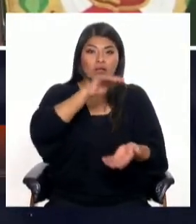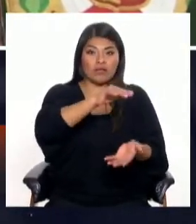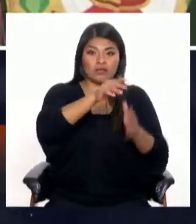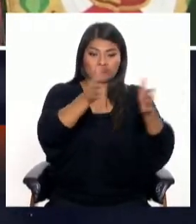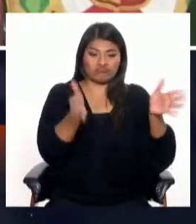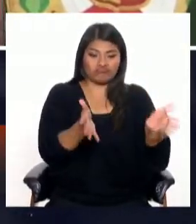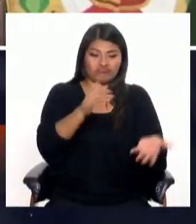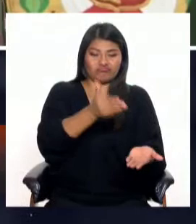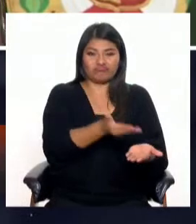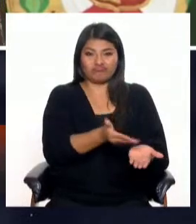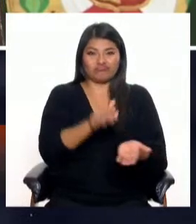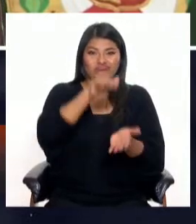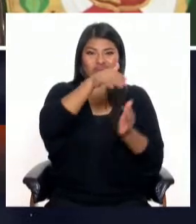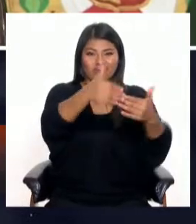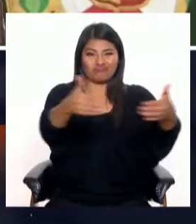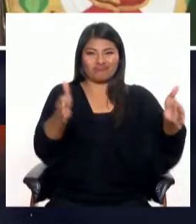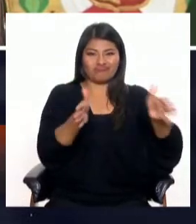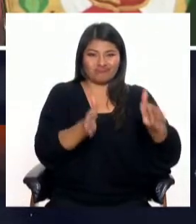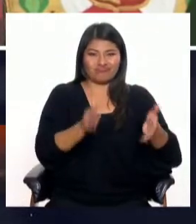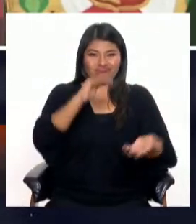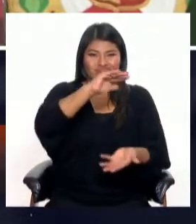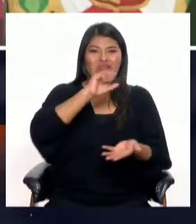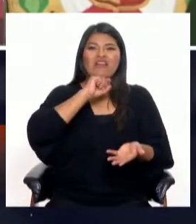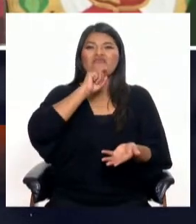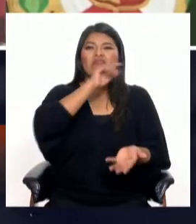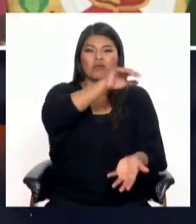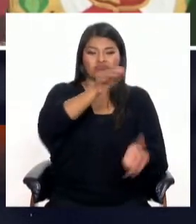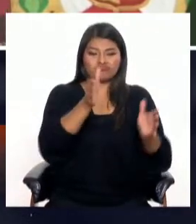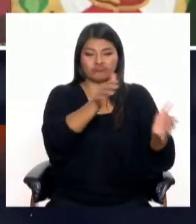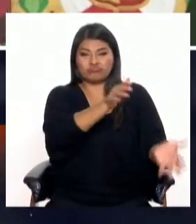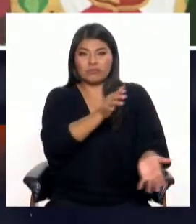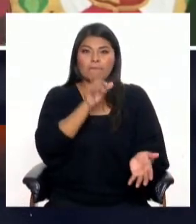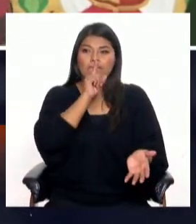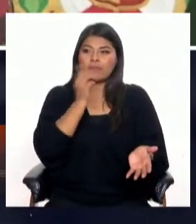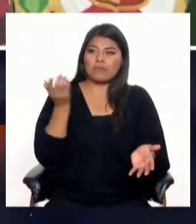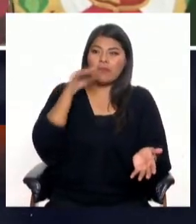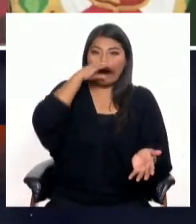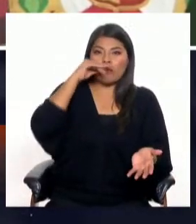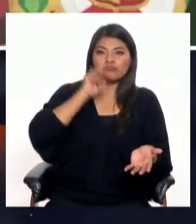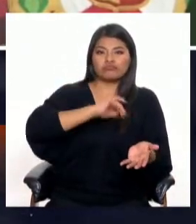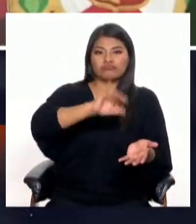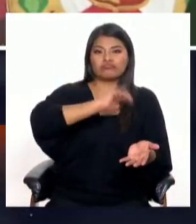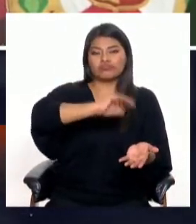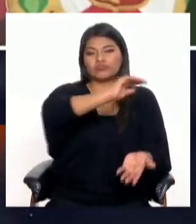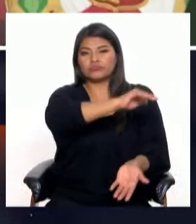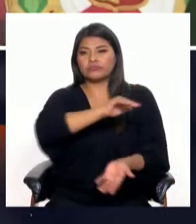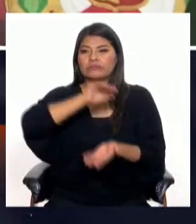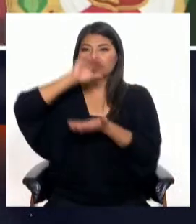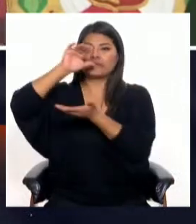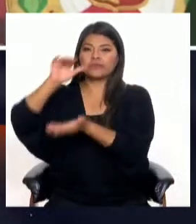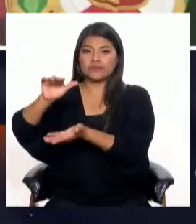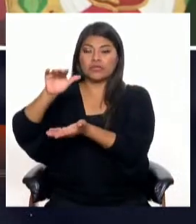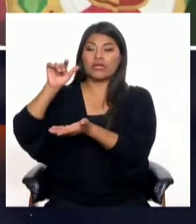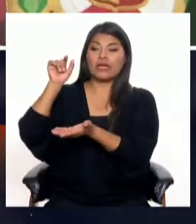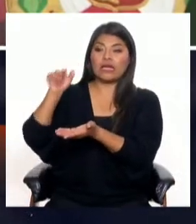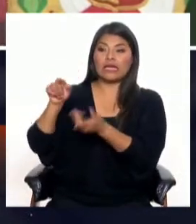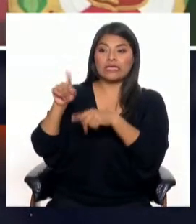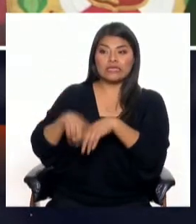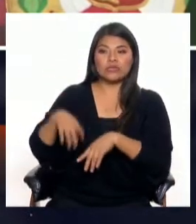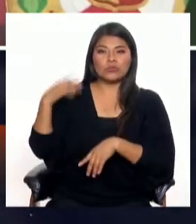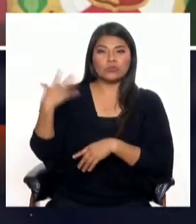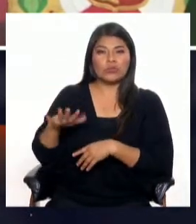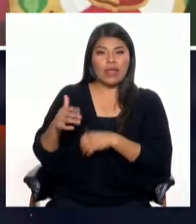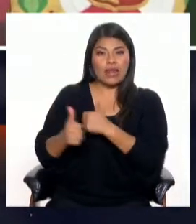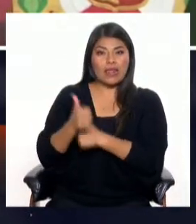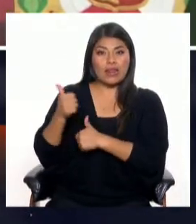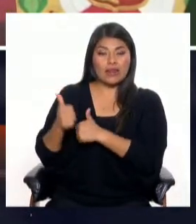para meter esta mercancía ilícita, ¿no? De modo tal que tuvimos que ejecutar la operación porque había un riesgo de